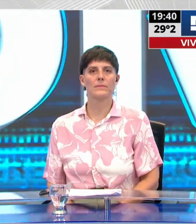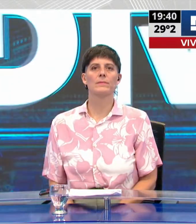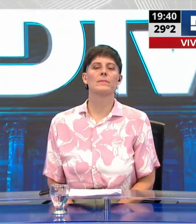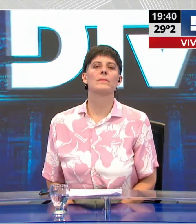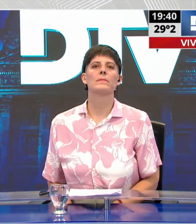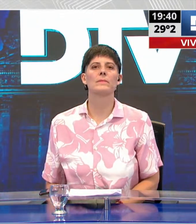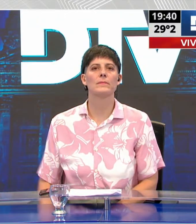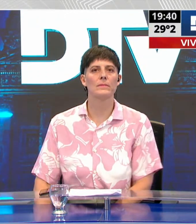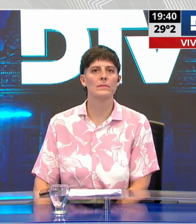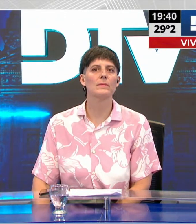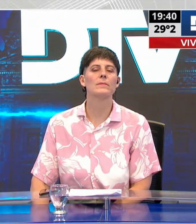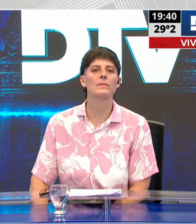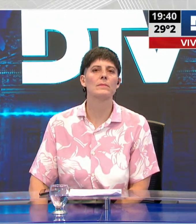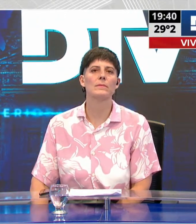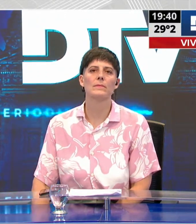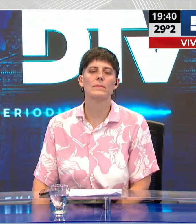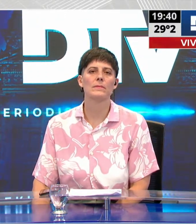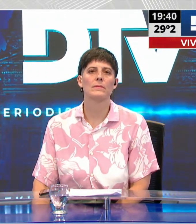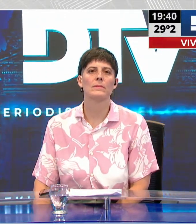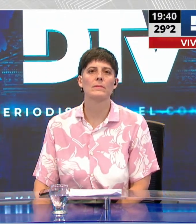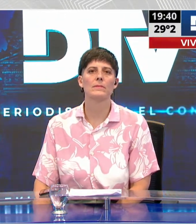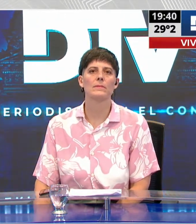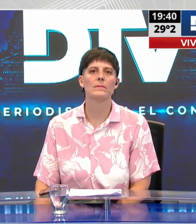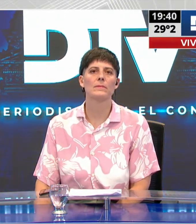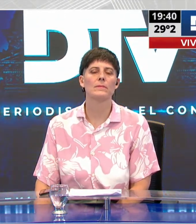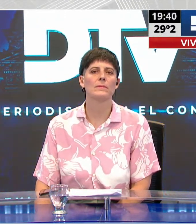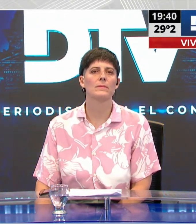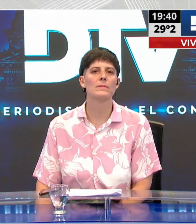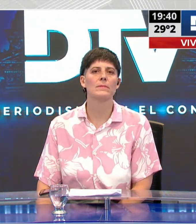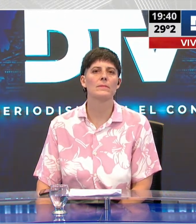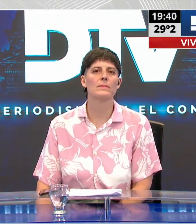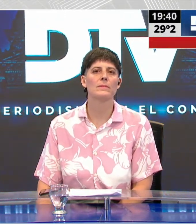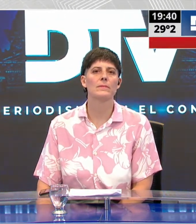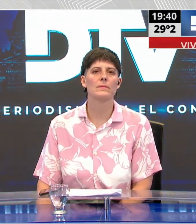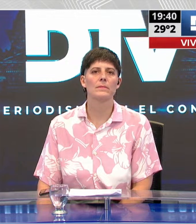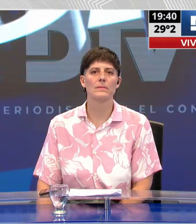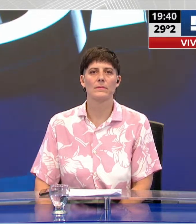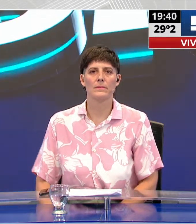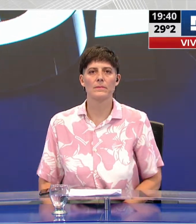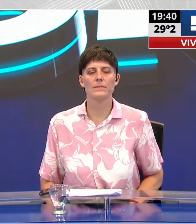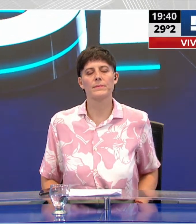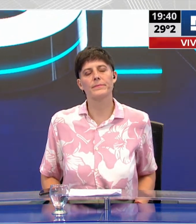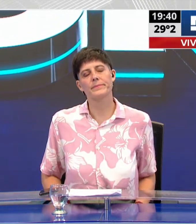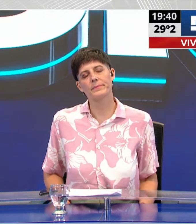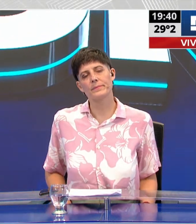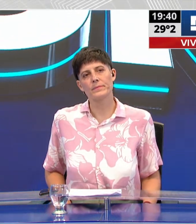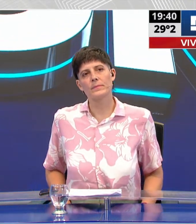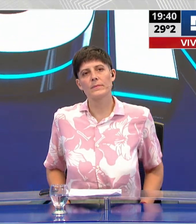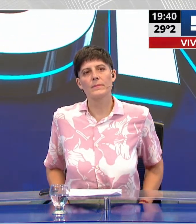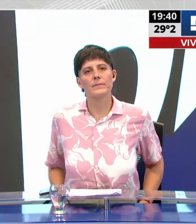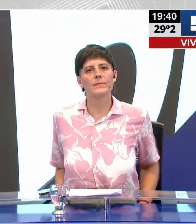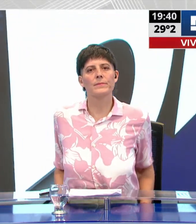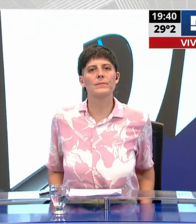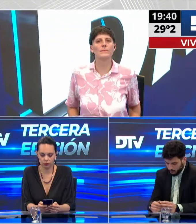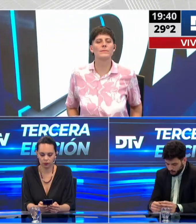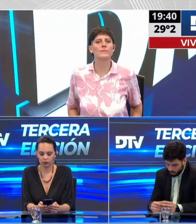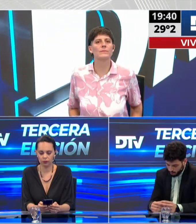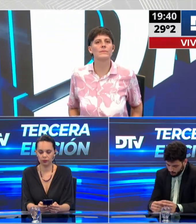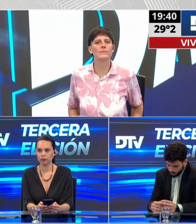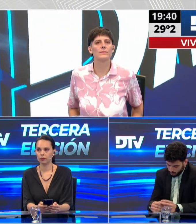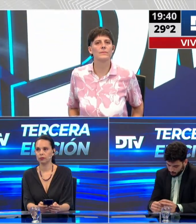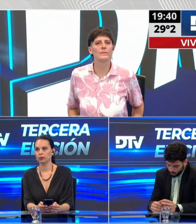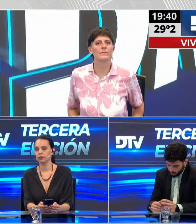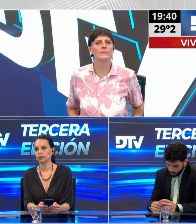el respeto a las instituciones, creemos en el rol importante que tiene el Congreso, en el respeto a